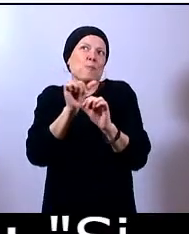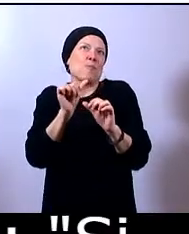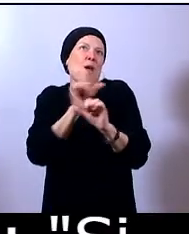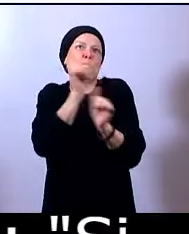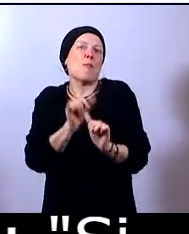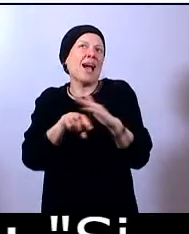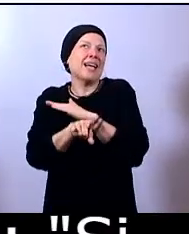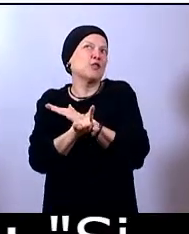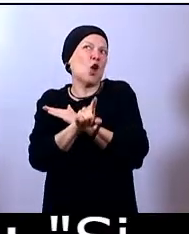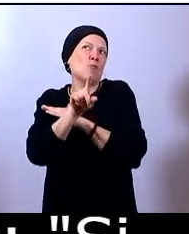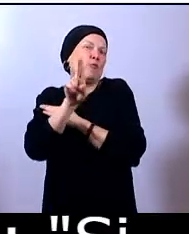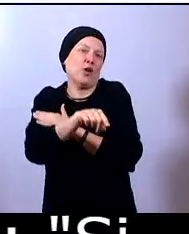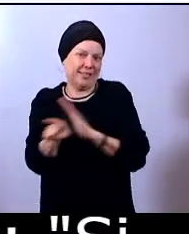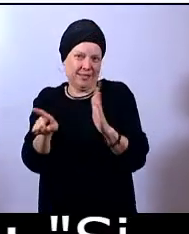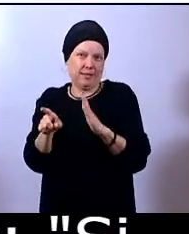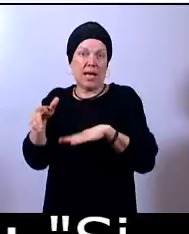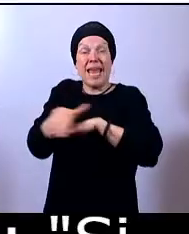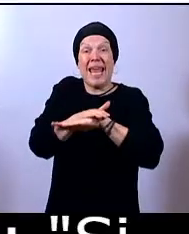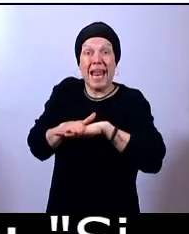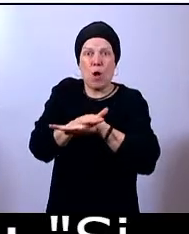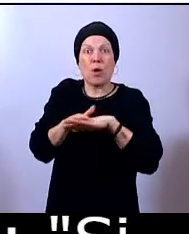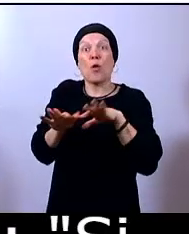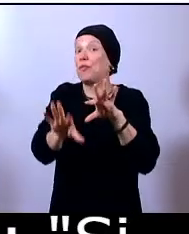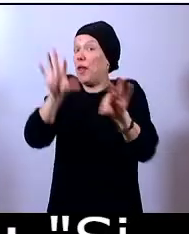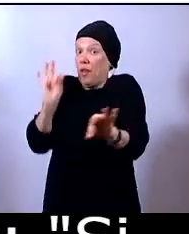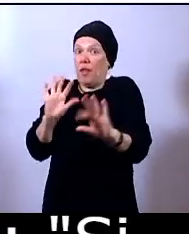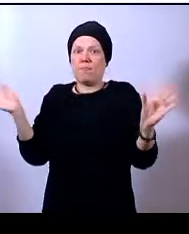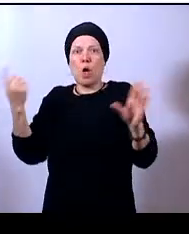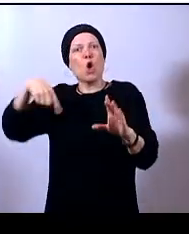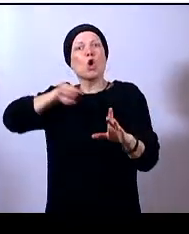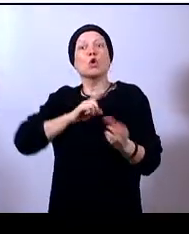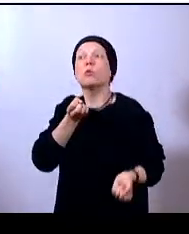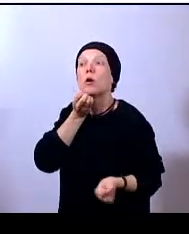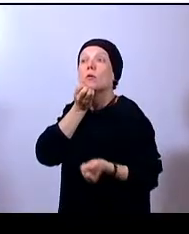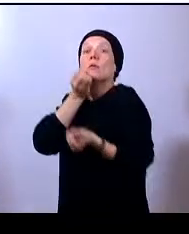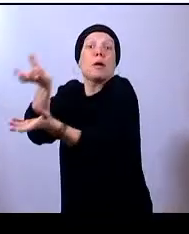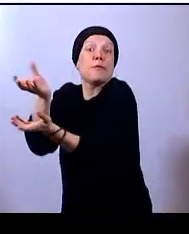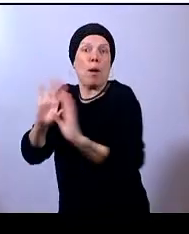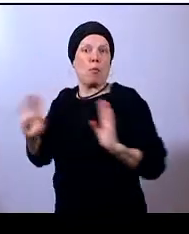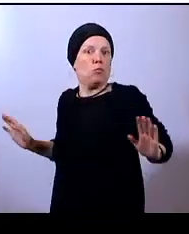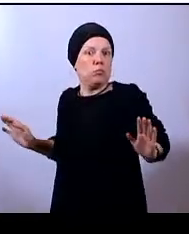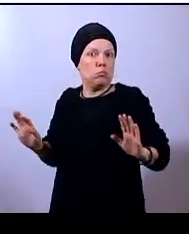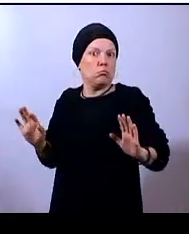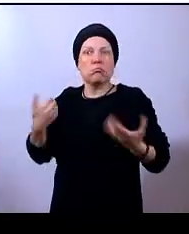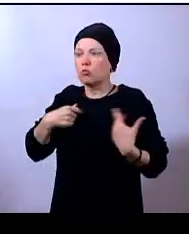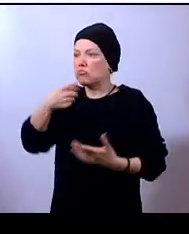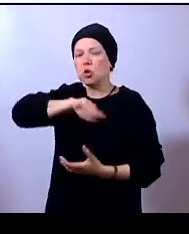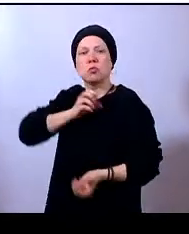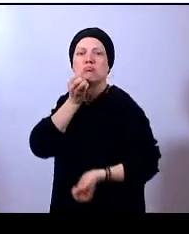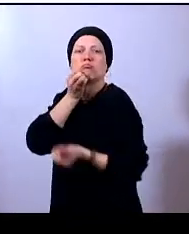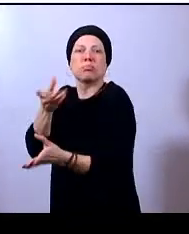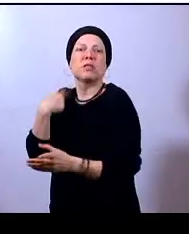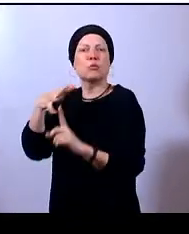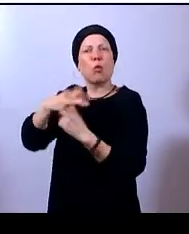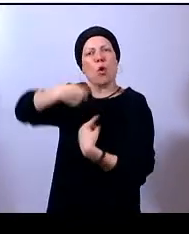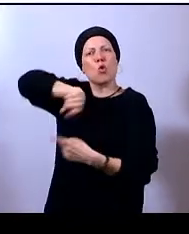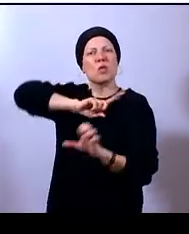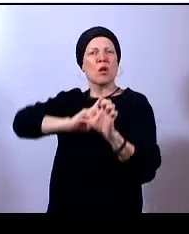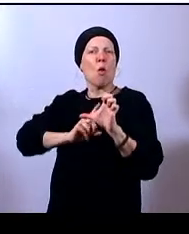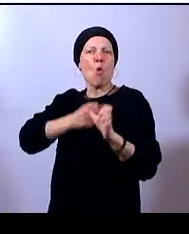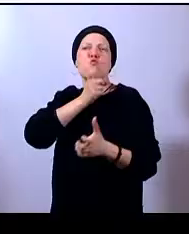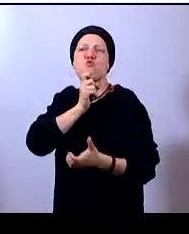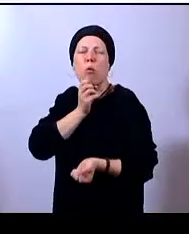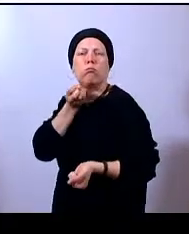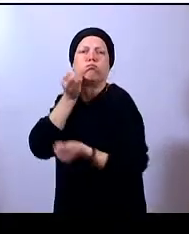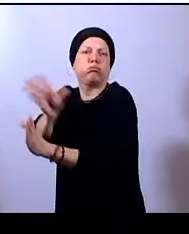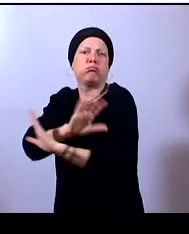es el Gobierno el que tiene que decidirlo. Nosotros informamos y ya están debidamente informados de cuál es la situación de